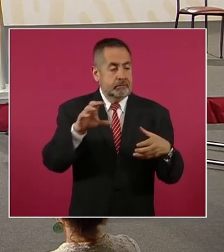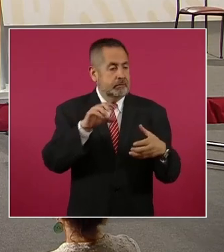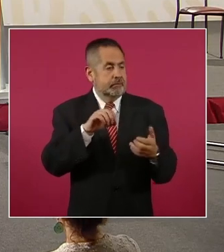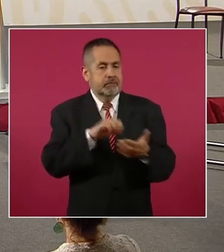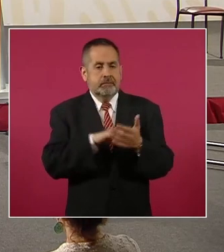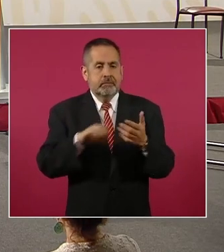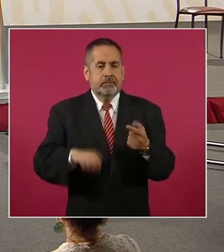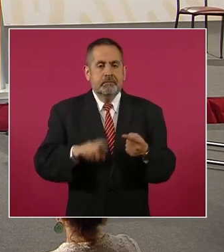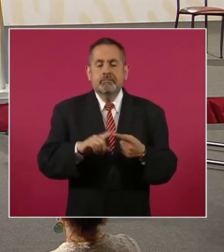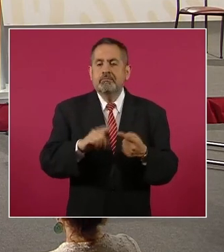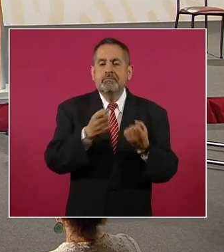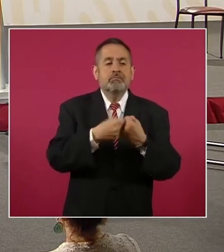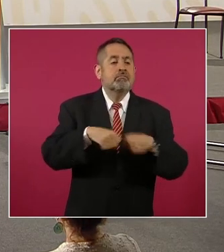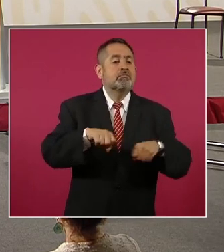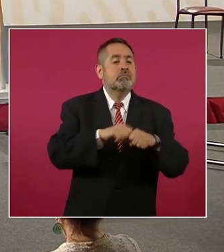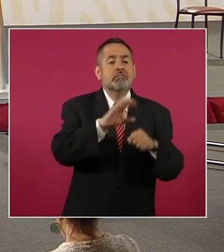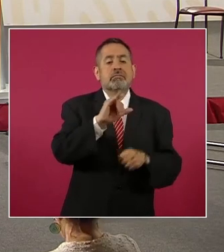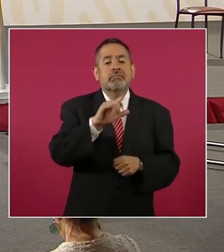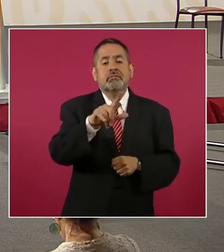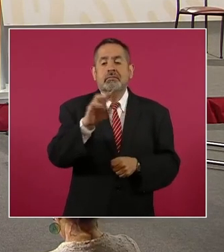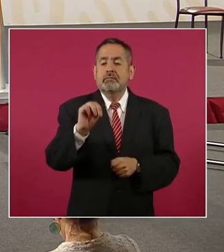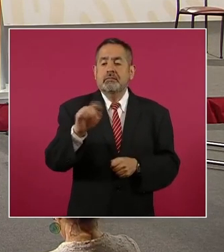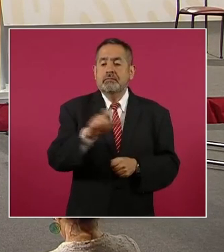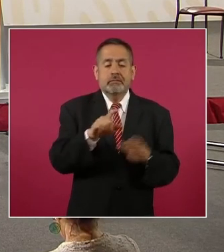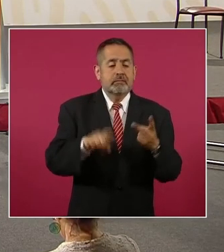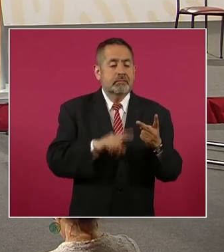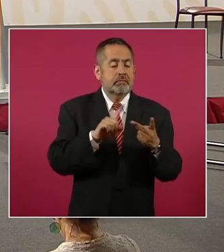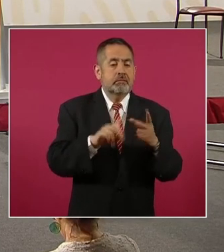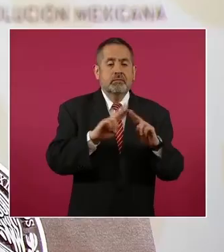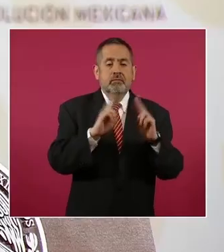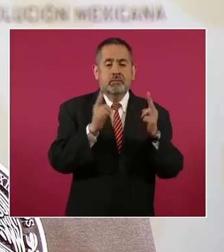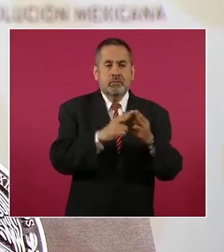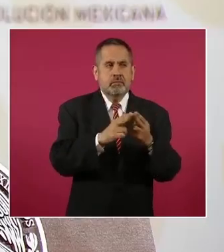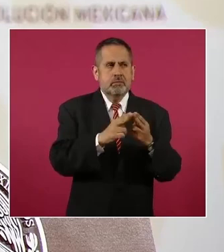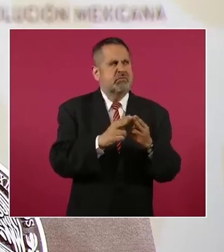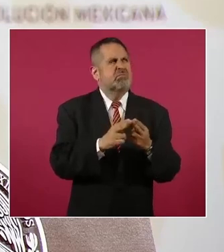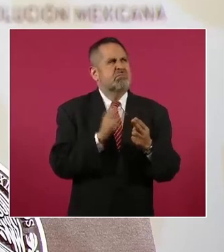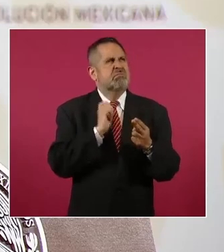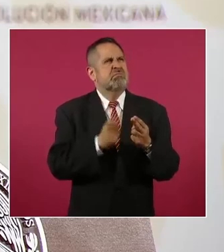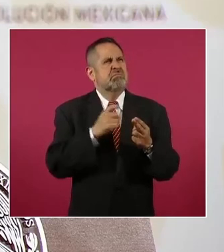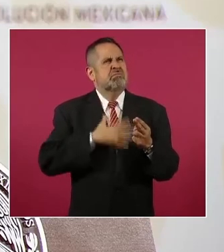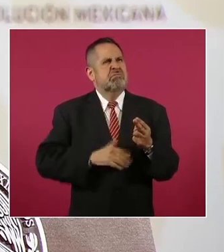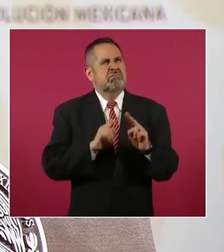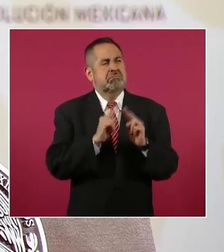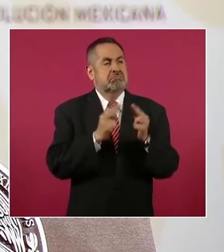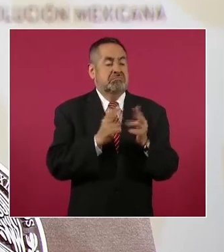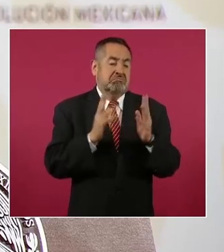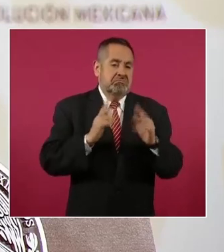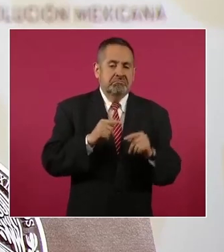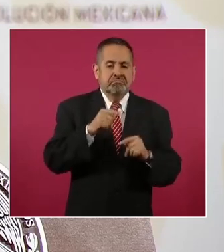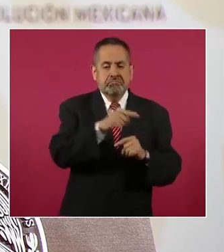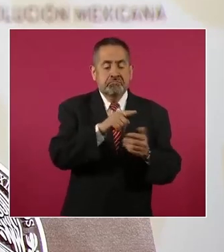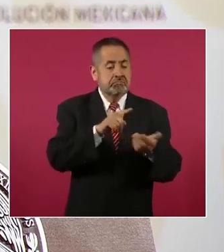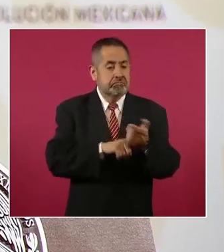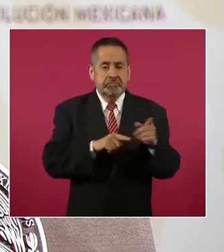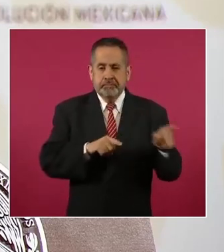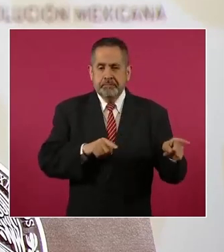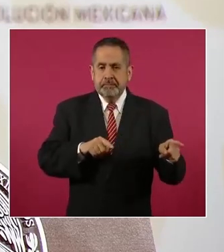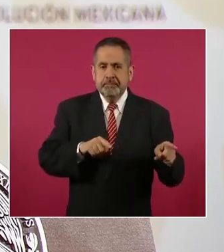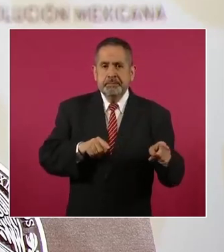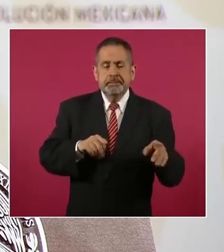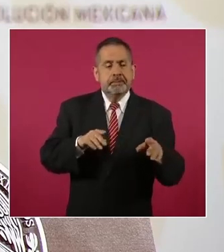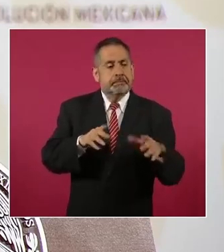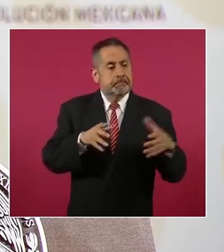como Sociedad Civil MX y Unidos, lo que sea que eso signifique, y junto con